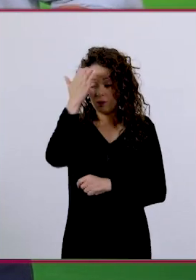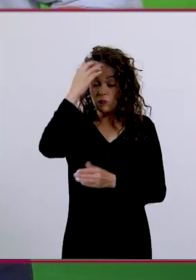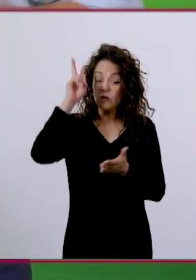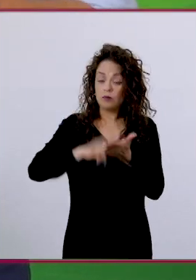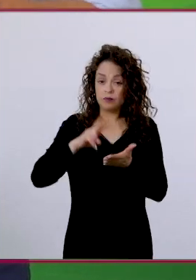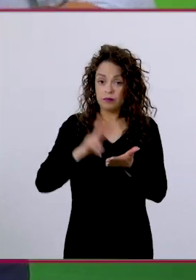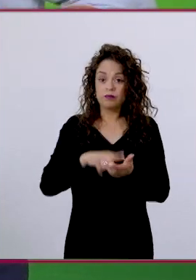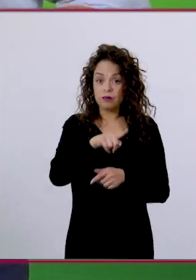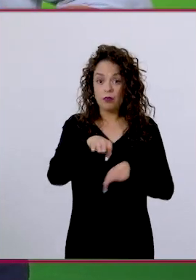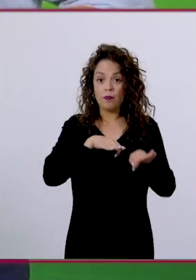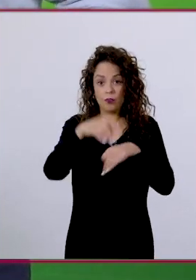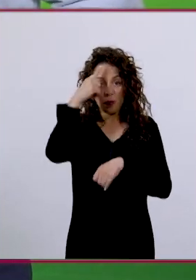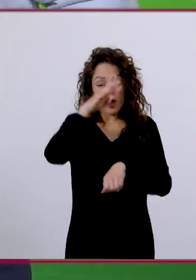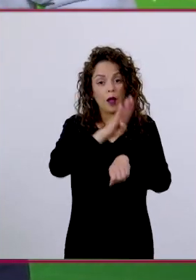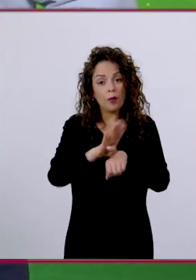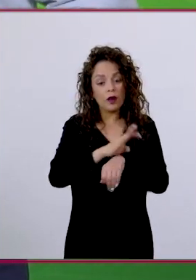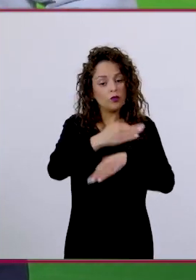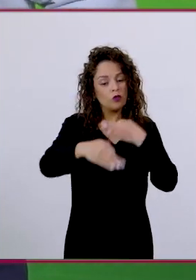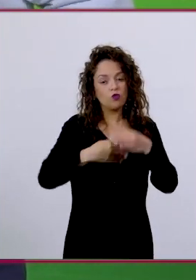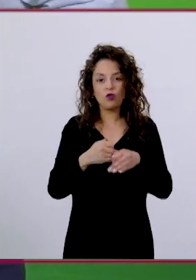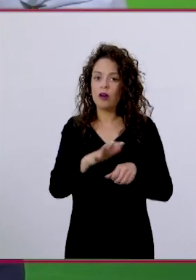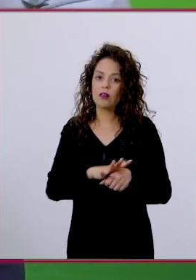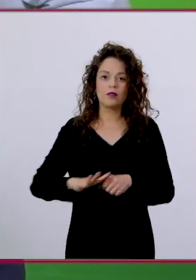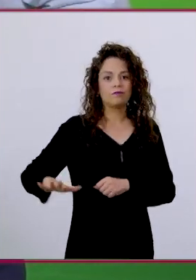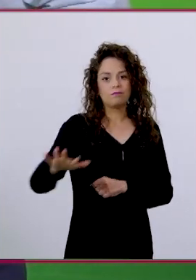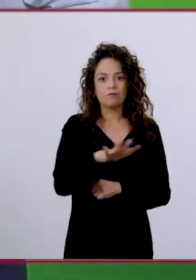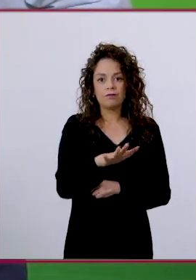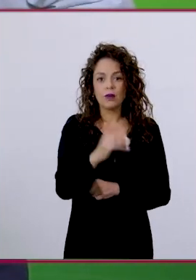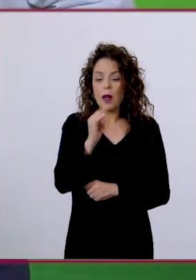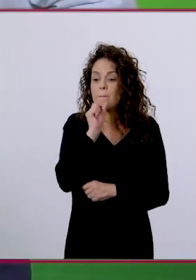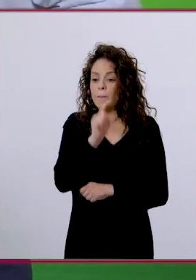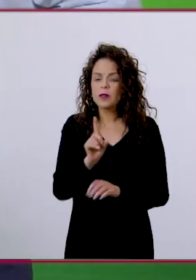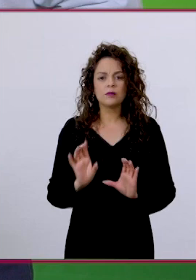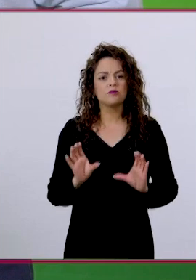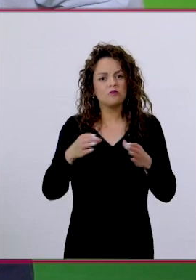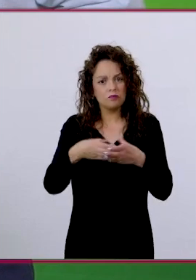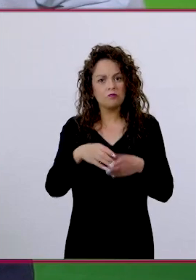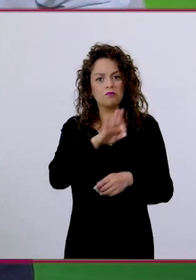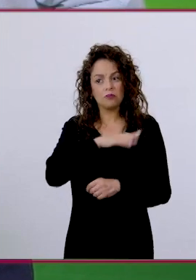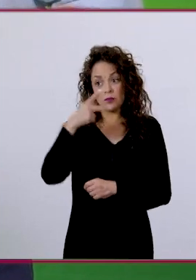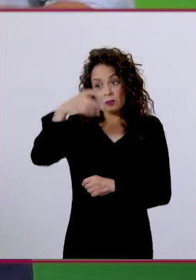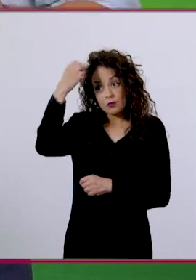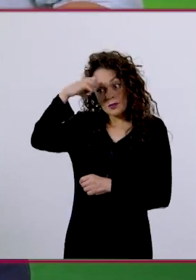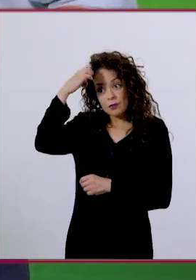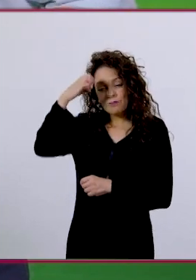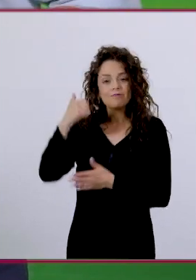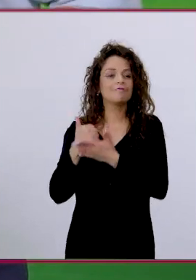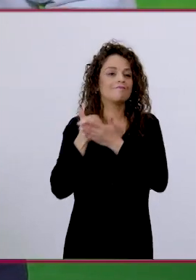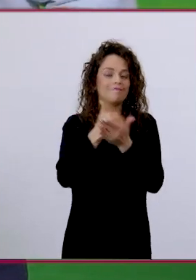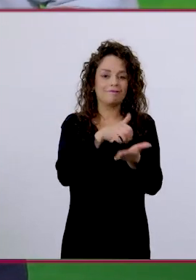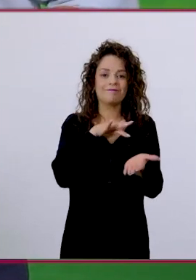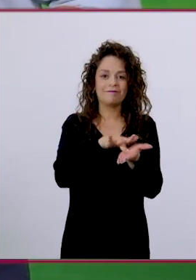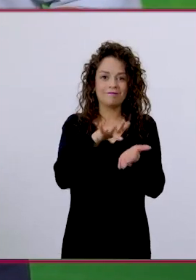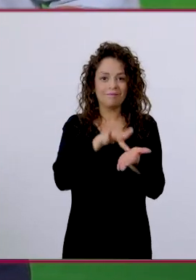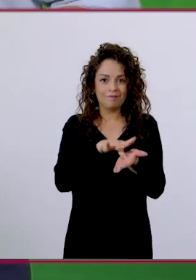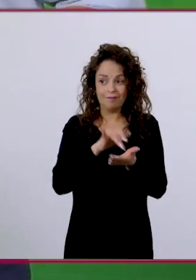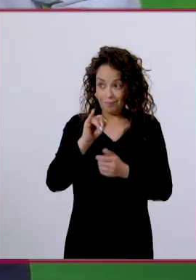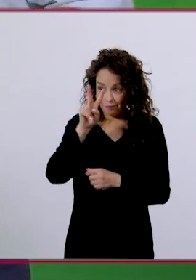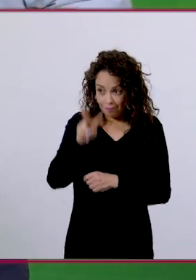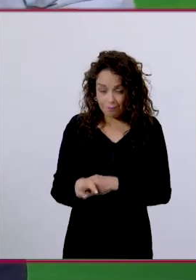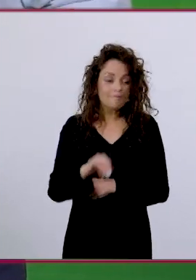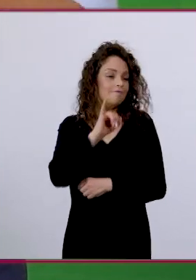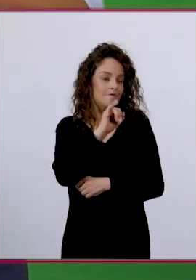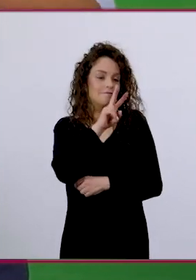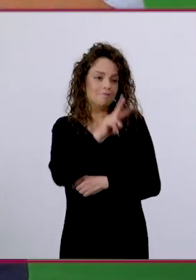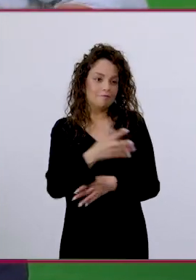lo que se hace para un beneficio común. Y también pienso que la misma comunidad puede aportar con sus saberes, ¿cierto? Seguramente eso sucede. Pero ¿qué les